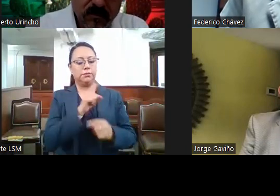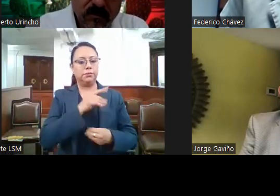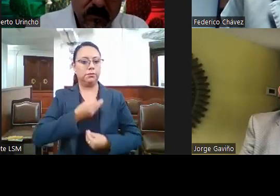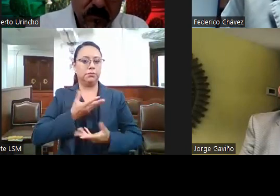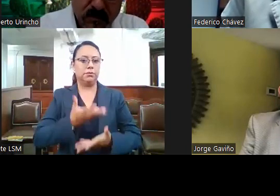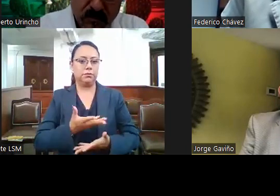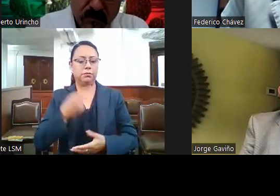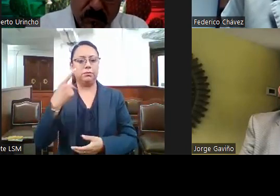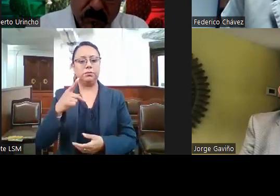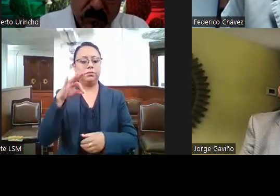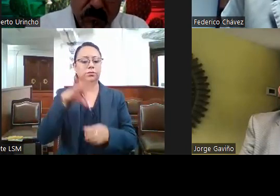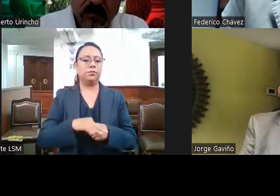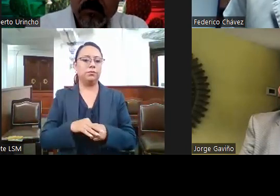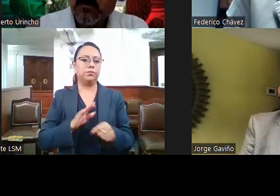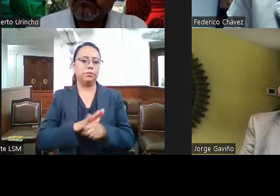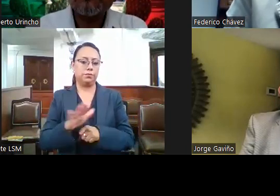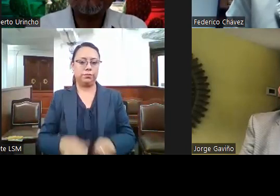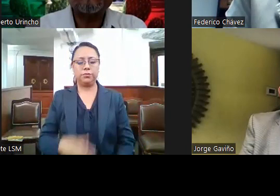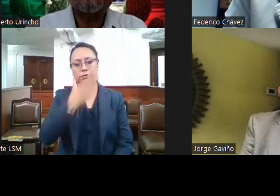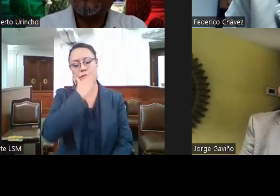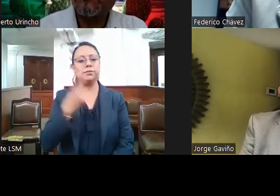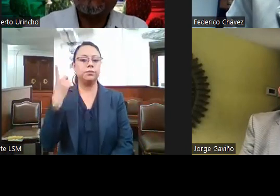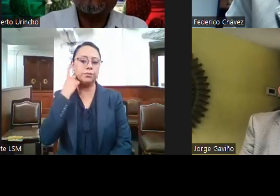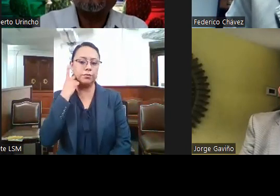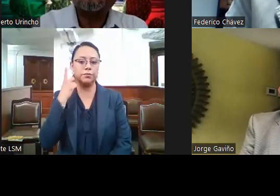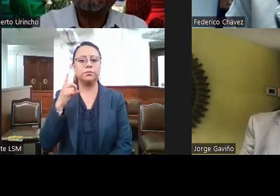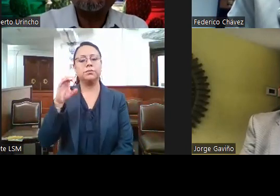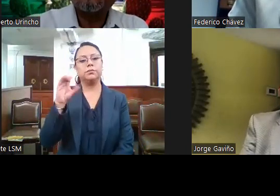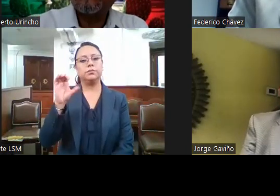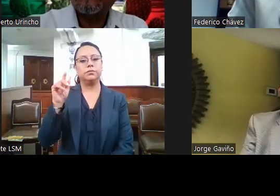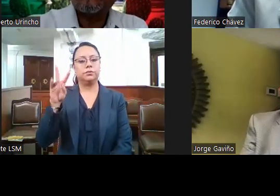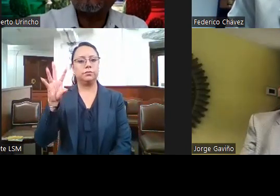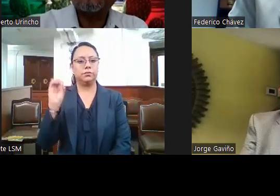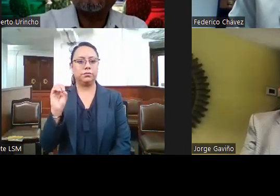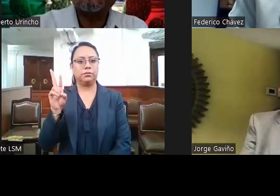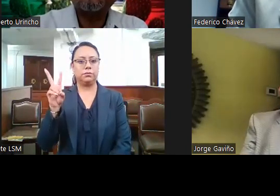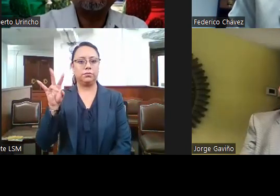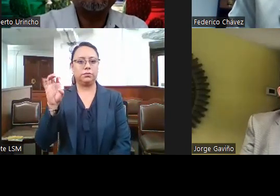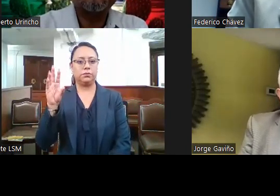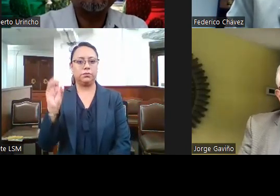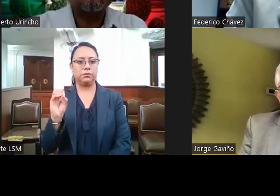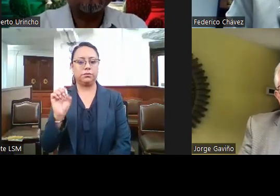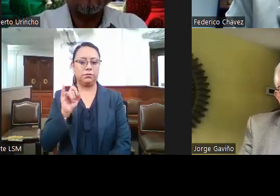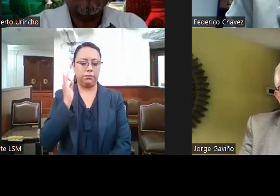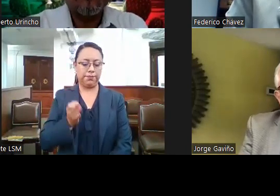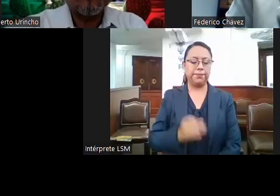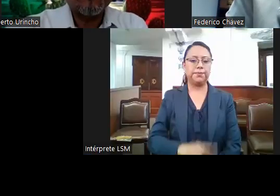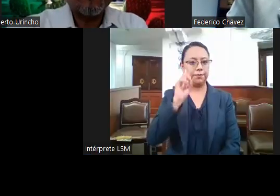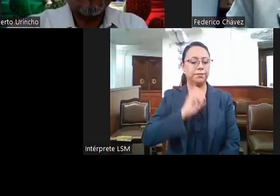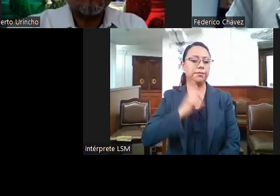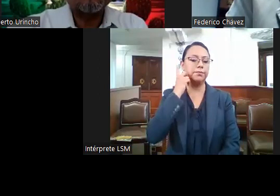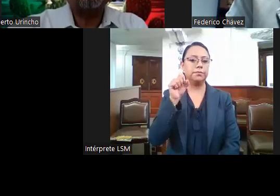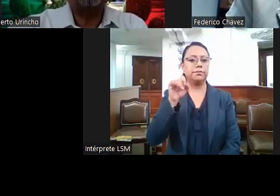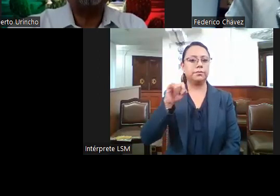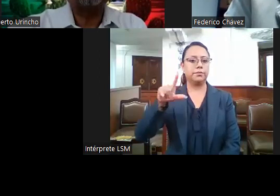sentido de su voto. Diputado José Octavio Rivero Villaseñor. Rivero en pro. Diputada Esther Silvia